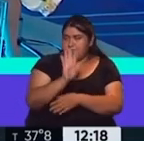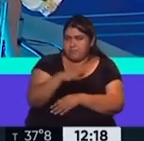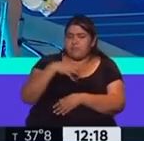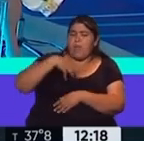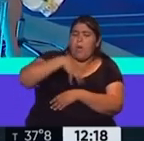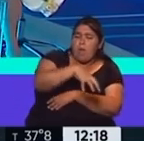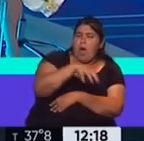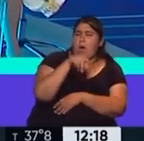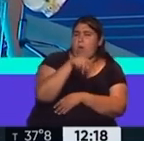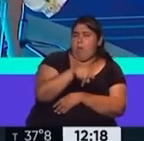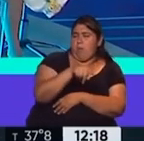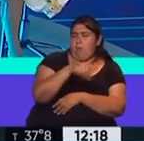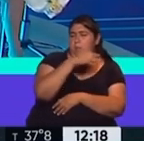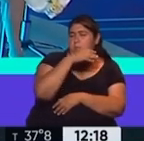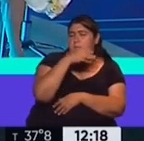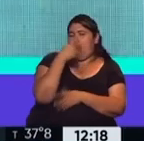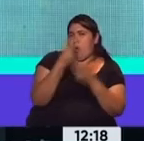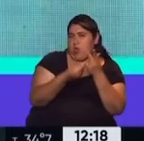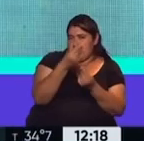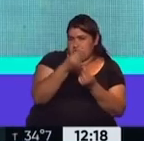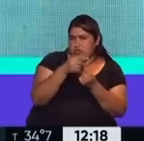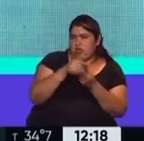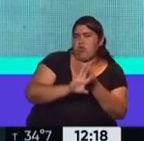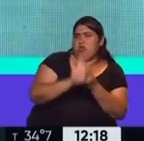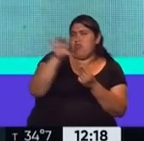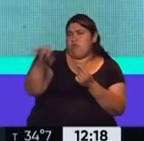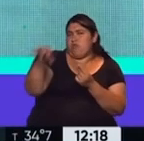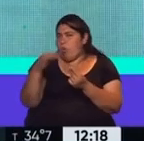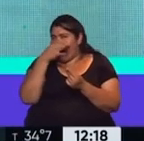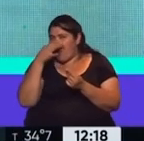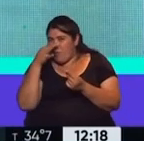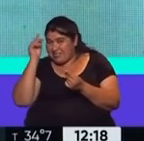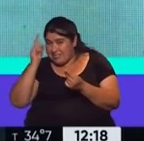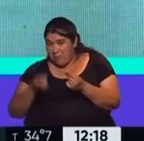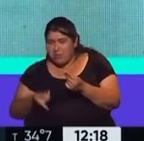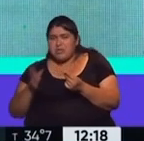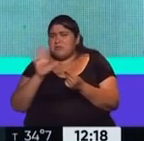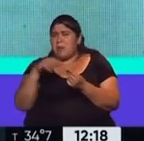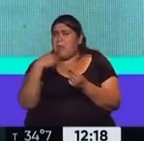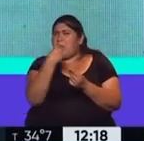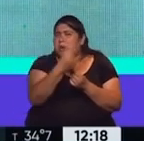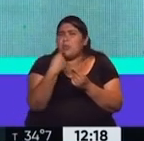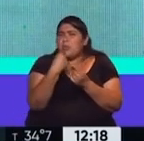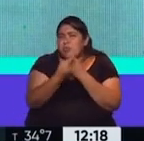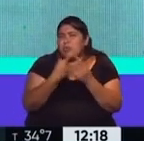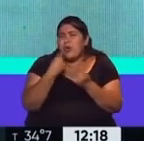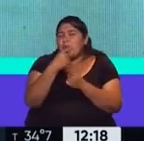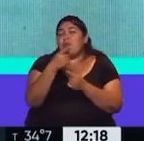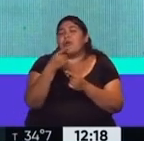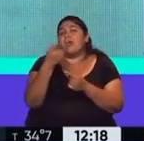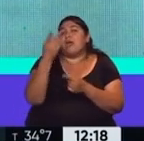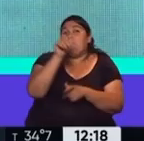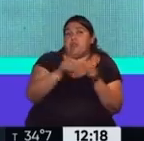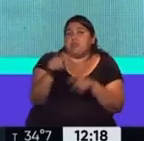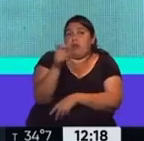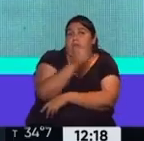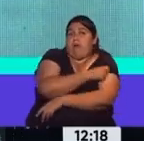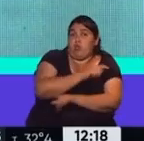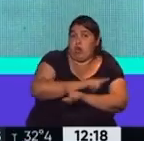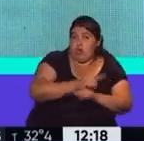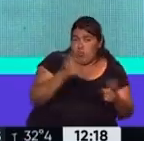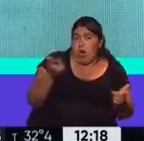vacunación que tiene la universidad de la matanza también tiene centro del testeo se lo pregunta en función de lo práctico porque aquel que no se vacunó en la